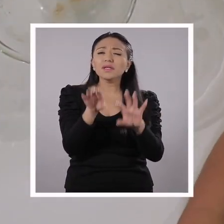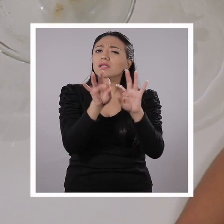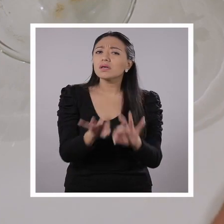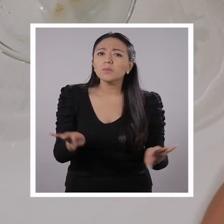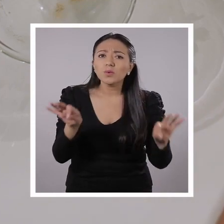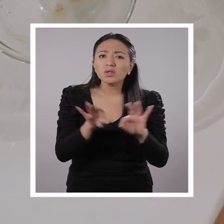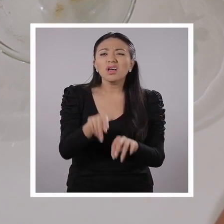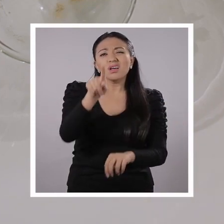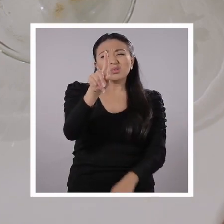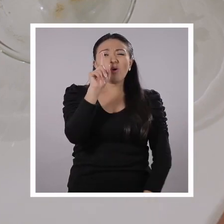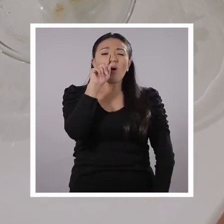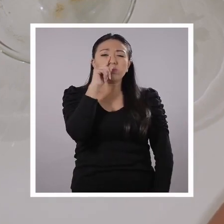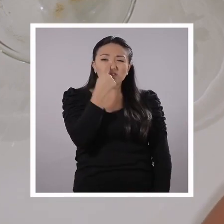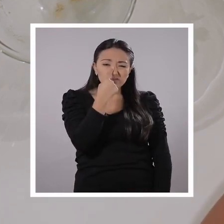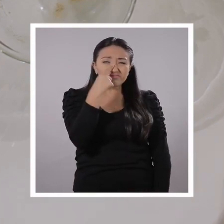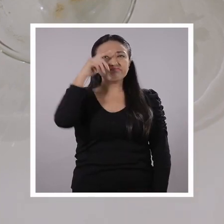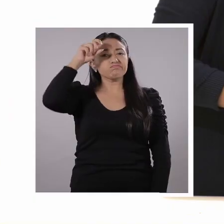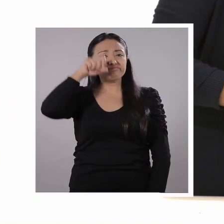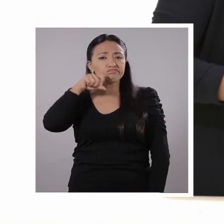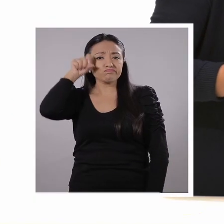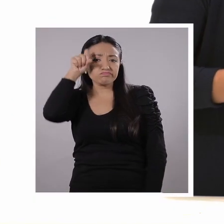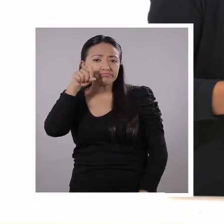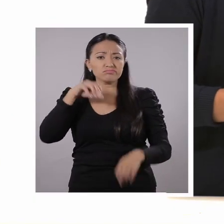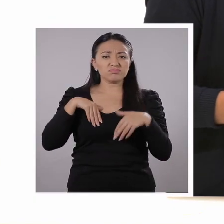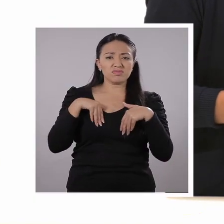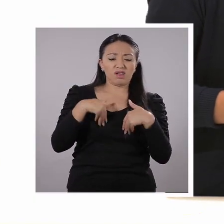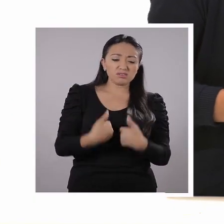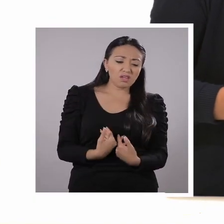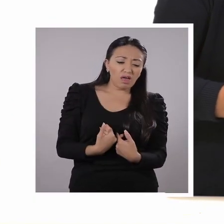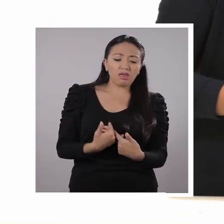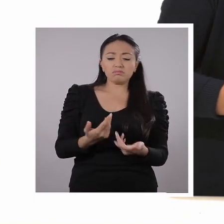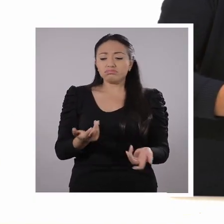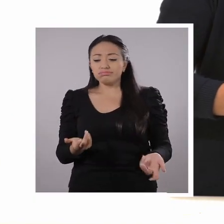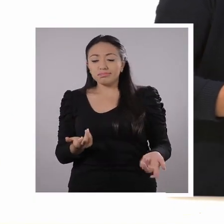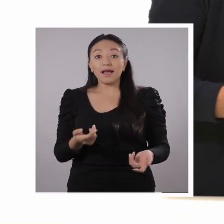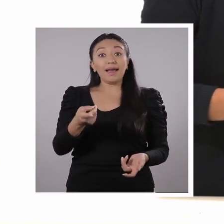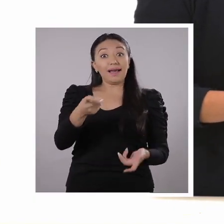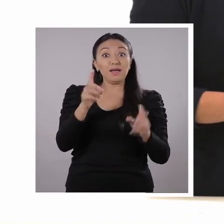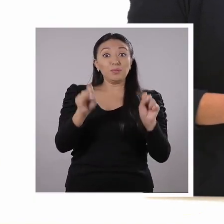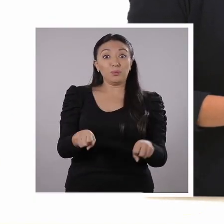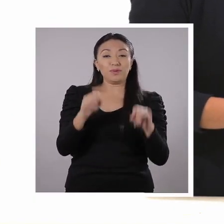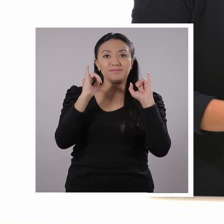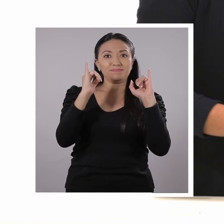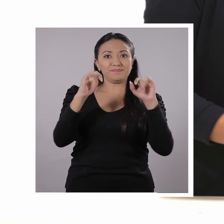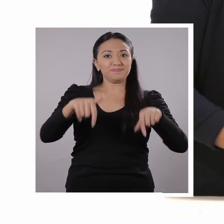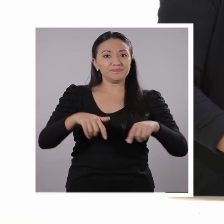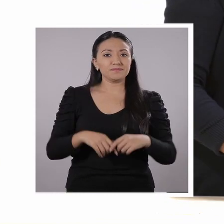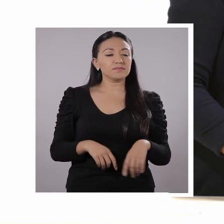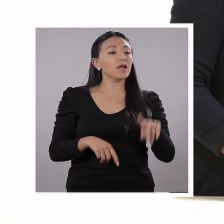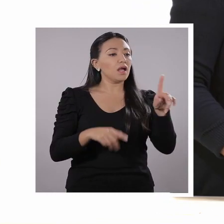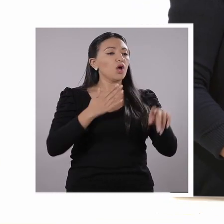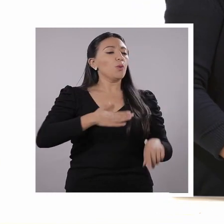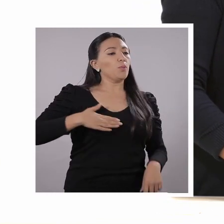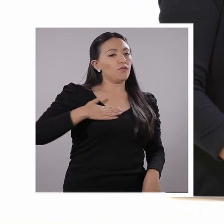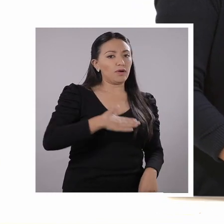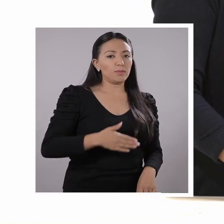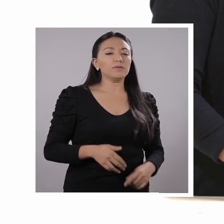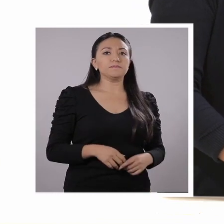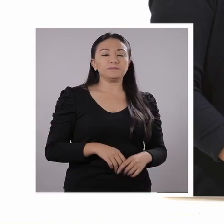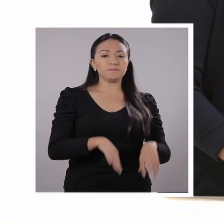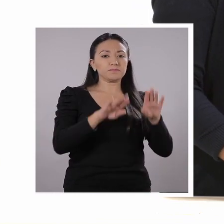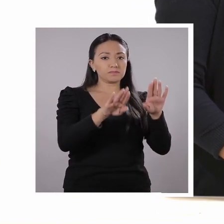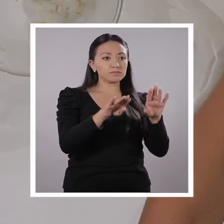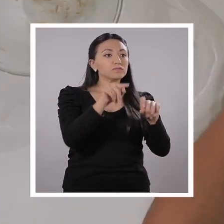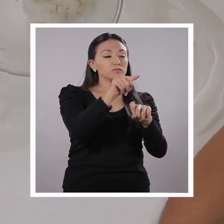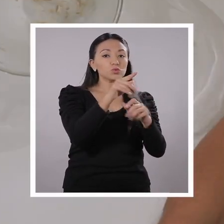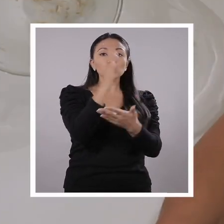actividad perfecta. Cuando ustedes se sientan aburridos o estén cansados, uh-huh. Esta es una actividad muy divertida. Ya. Muy bien. Ahora, Pancho, me vas a hacer un favor.